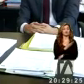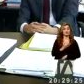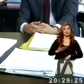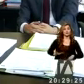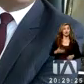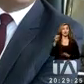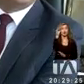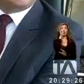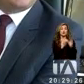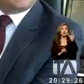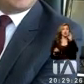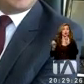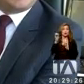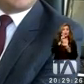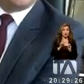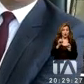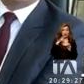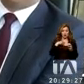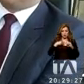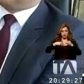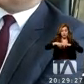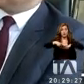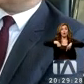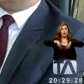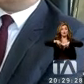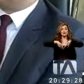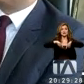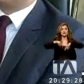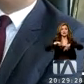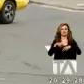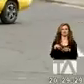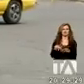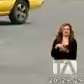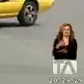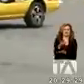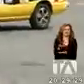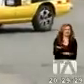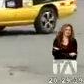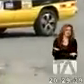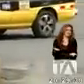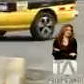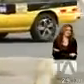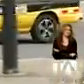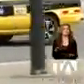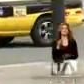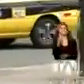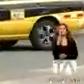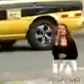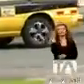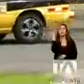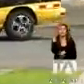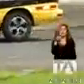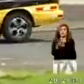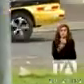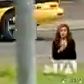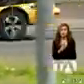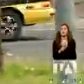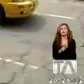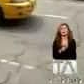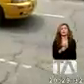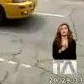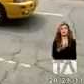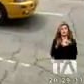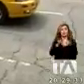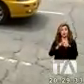del Observatorio de Movilidad, cuestiona el planteamiento del gremio amarillo y precisa que hace años atrás el sector